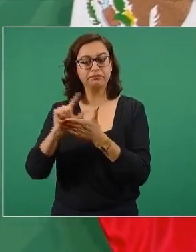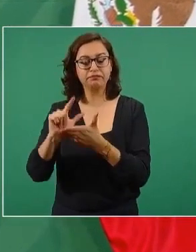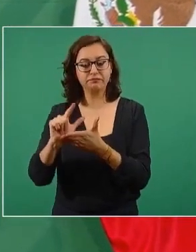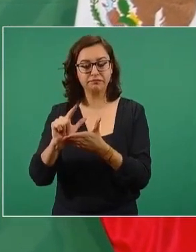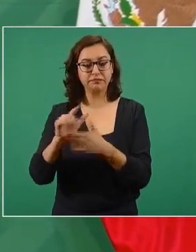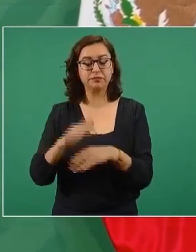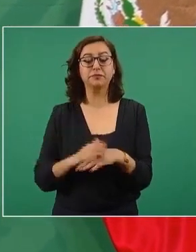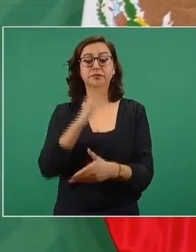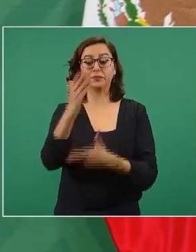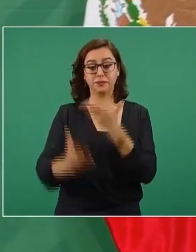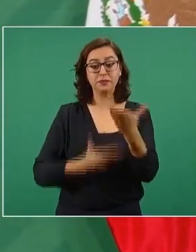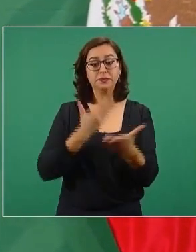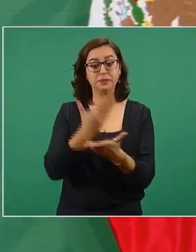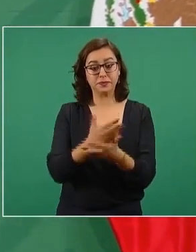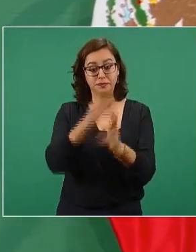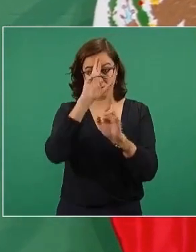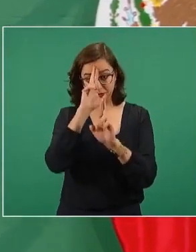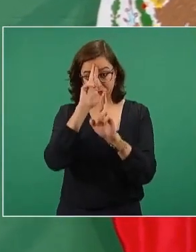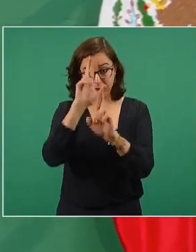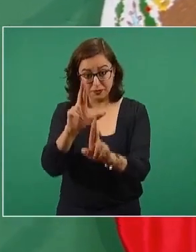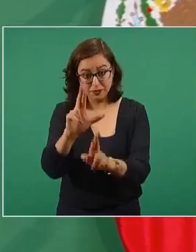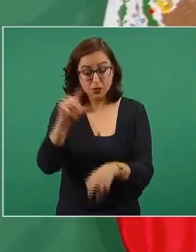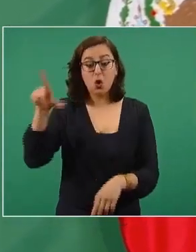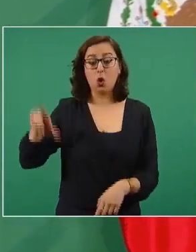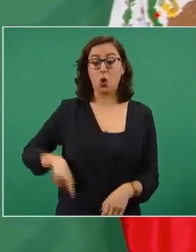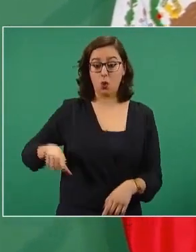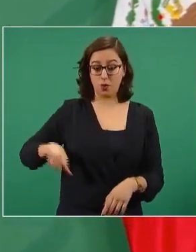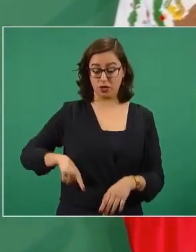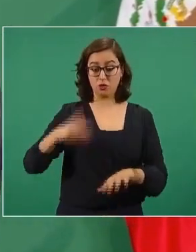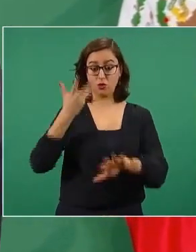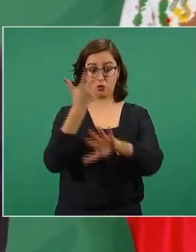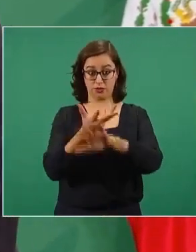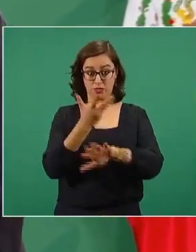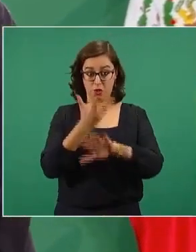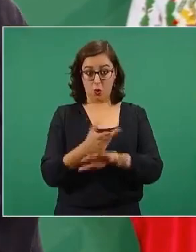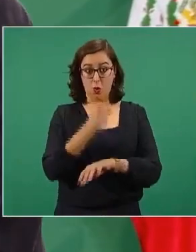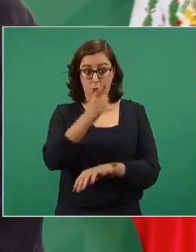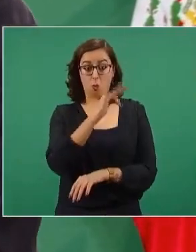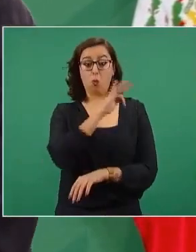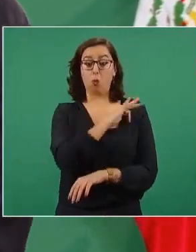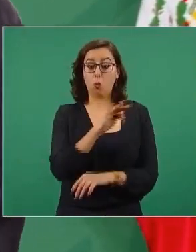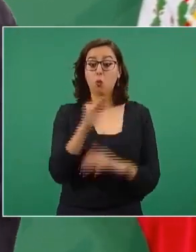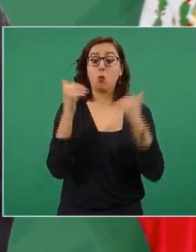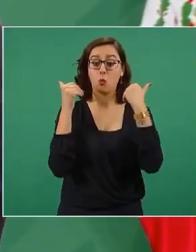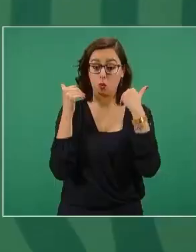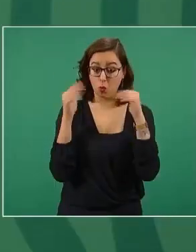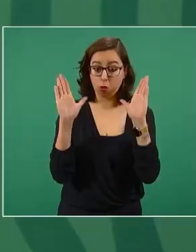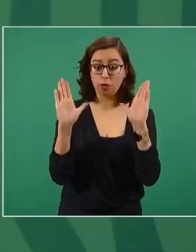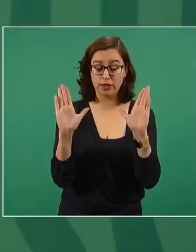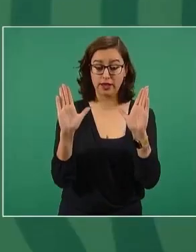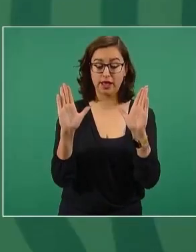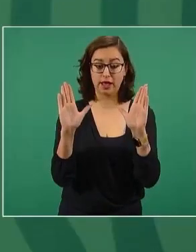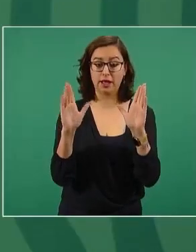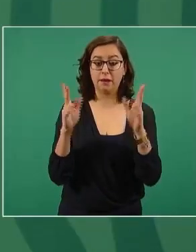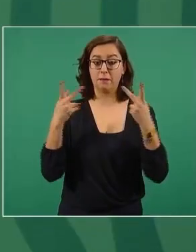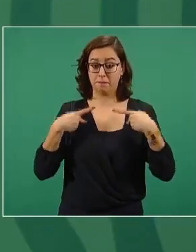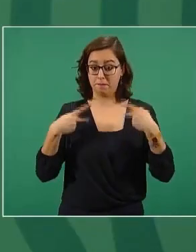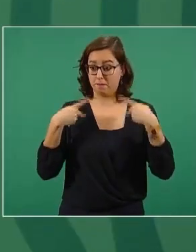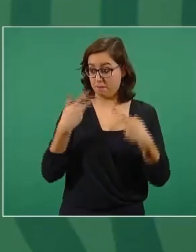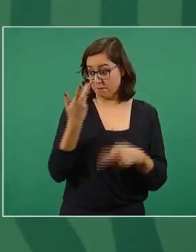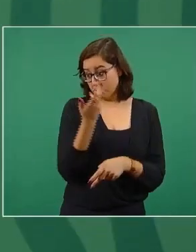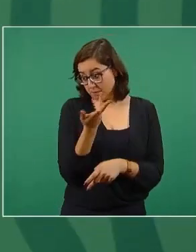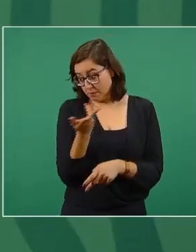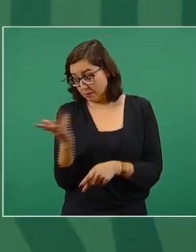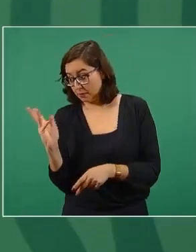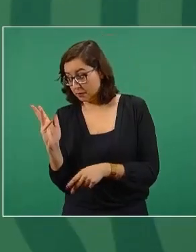gobierno de Estados Unidos podría ofrecer a quienes participen en este programa que después